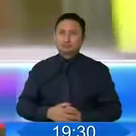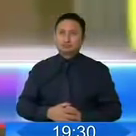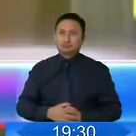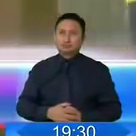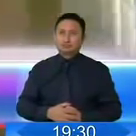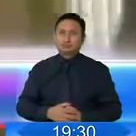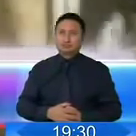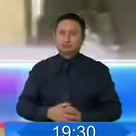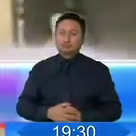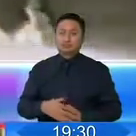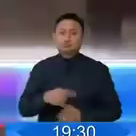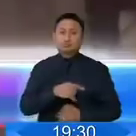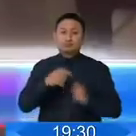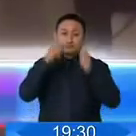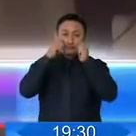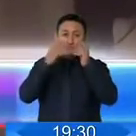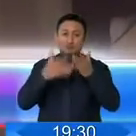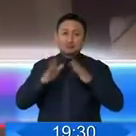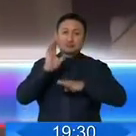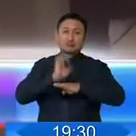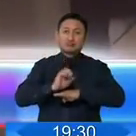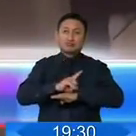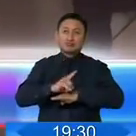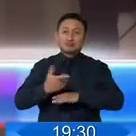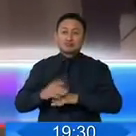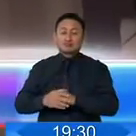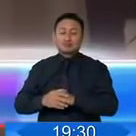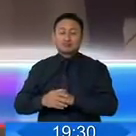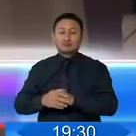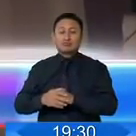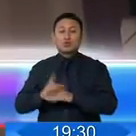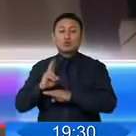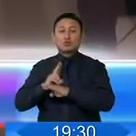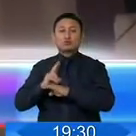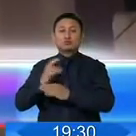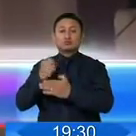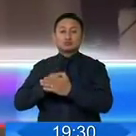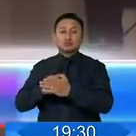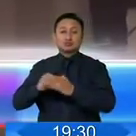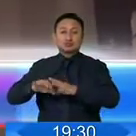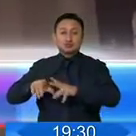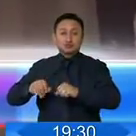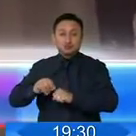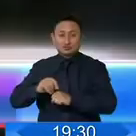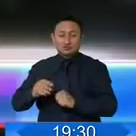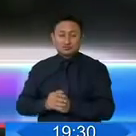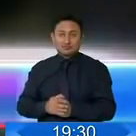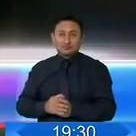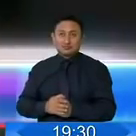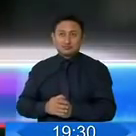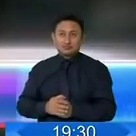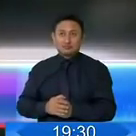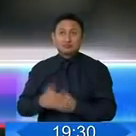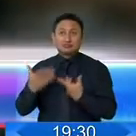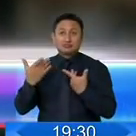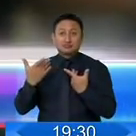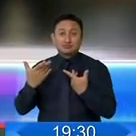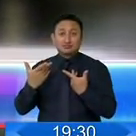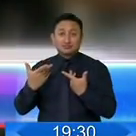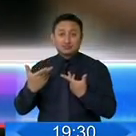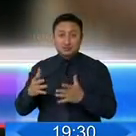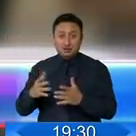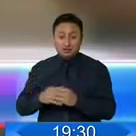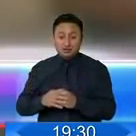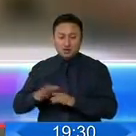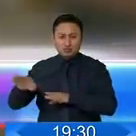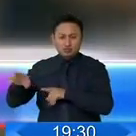La Fiscalía del Ecuador, en trabajo conjunto con la Unidad de Lucha contra el Crimen Organizado, desplegó su tarea con la